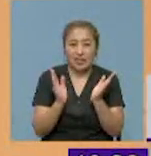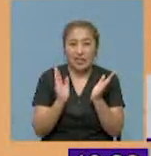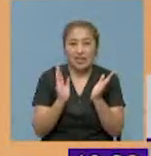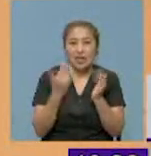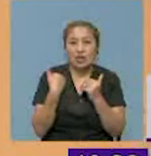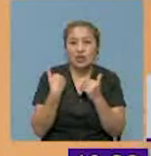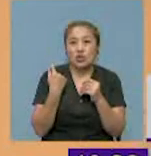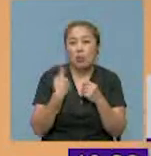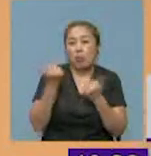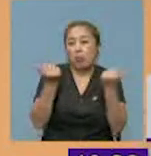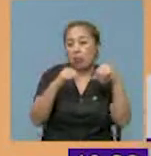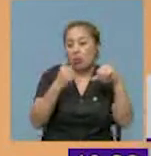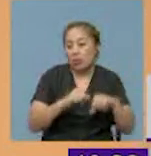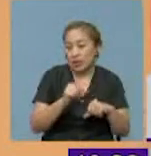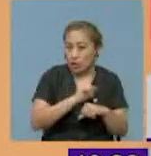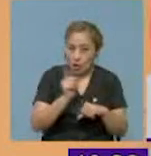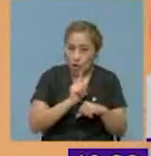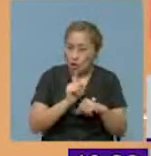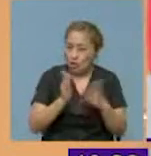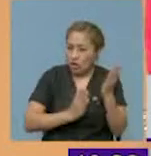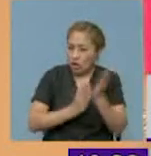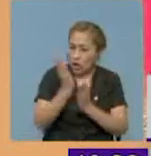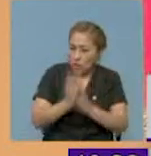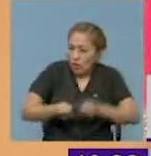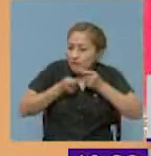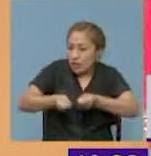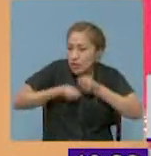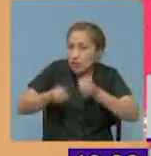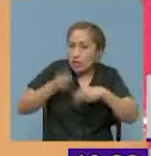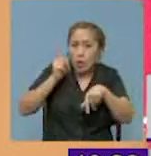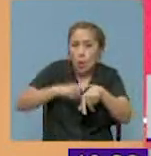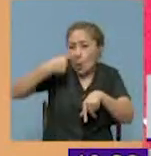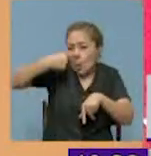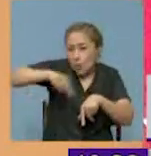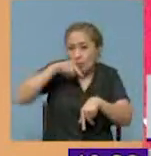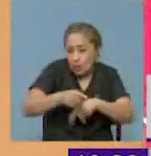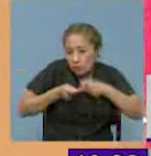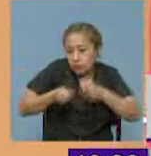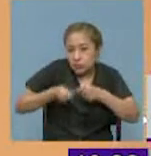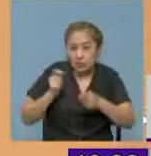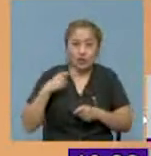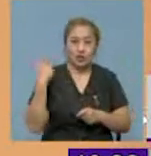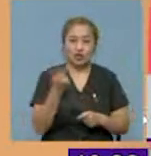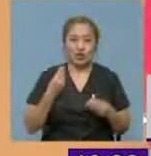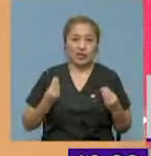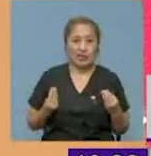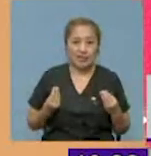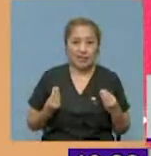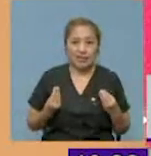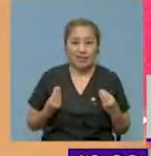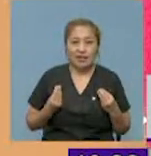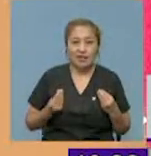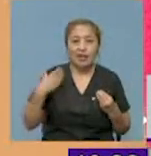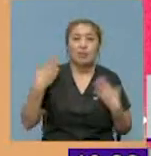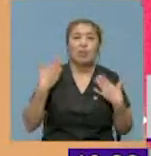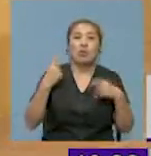a ninguna por perdida la marca son aguerrida son hasta últimos minutos y bueno eso lo que a nosotros nos llevó a a